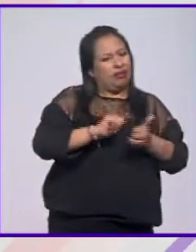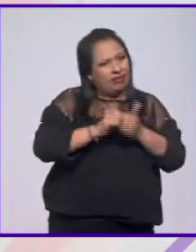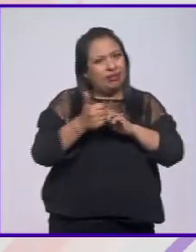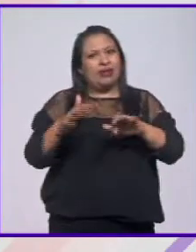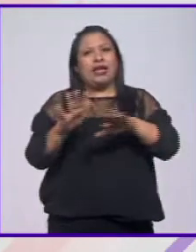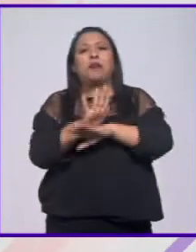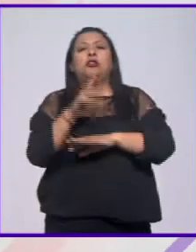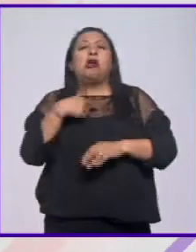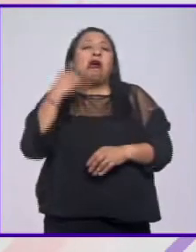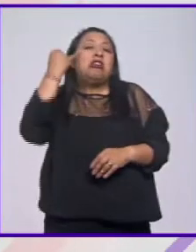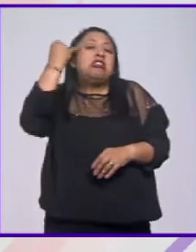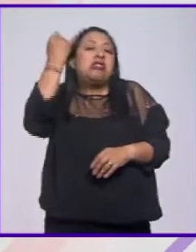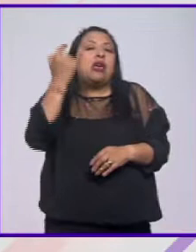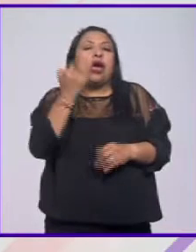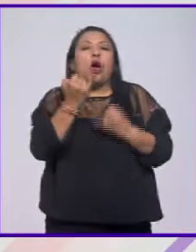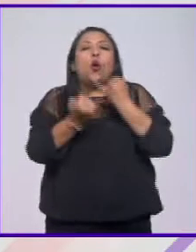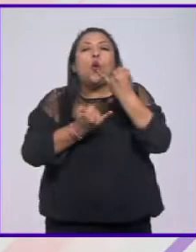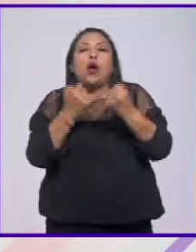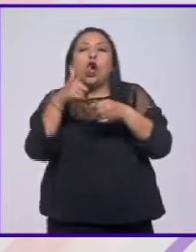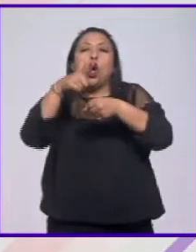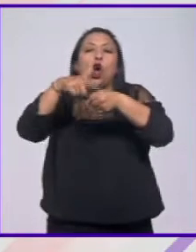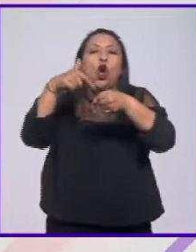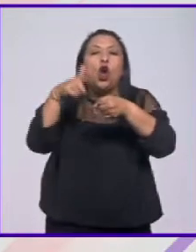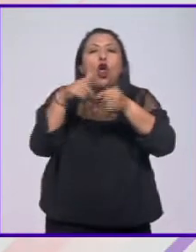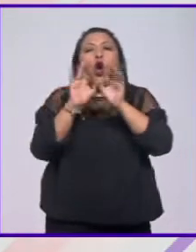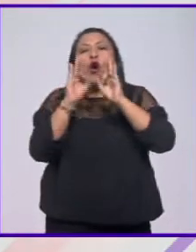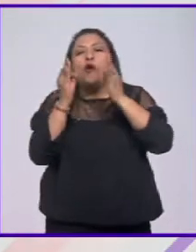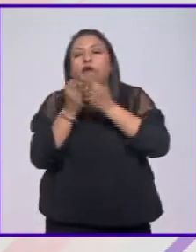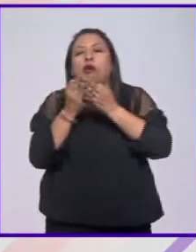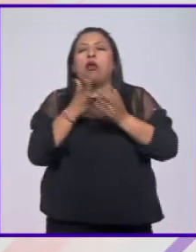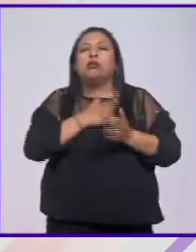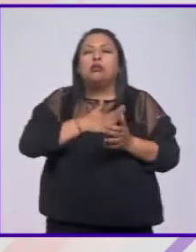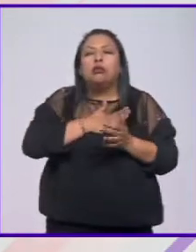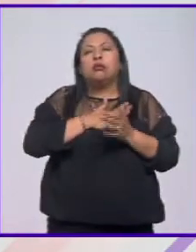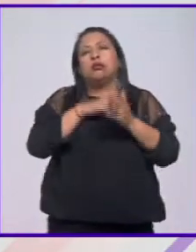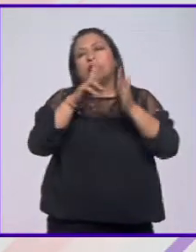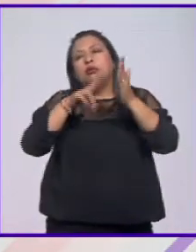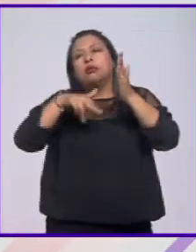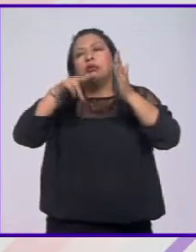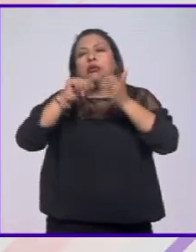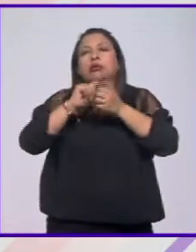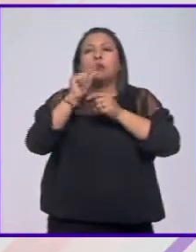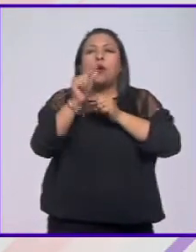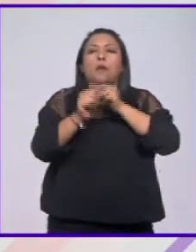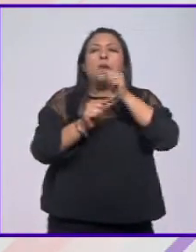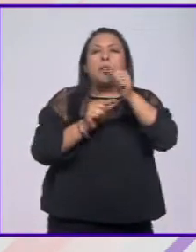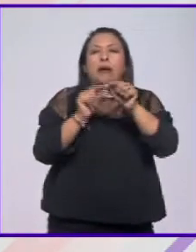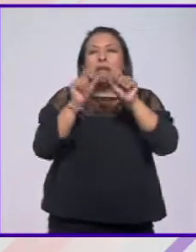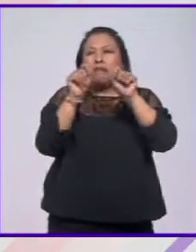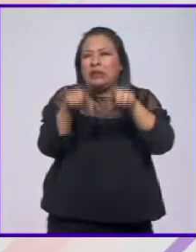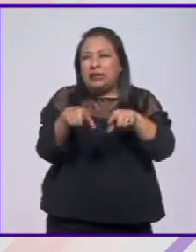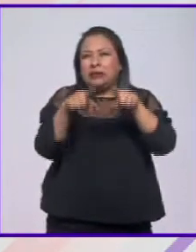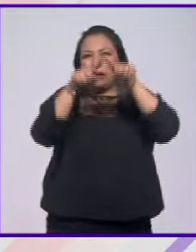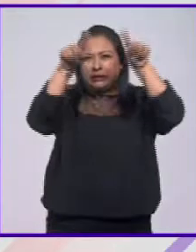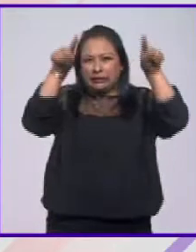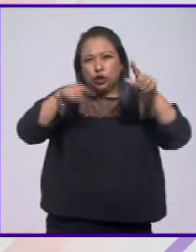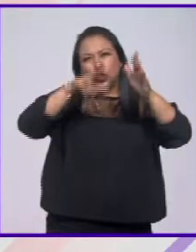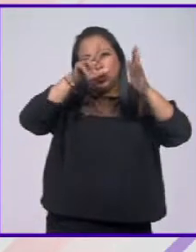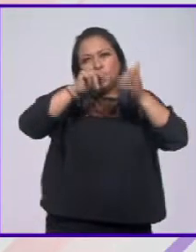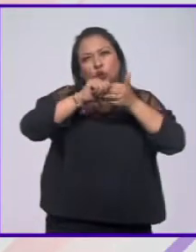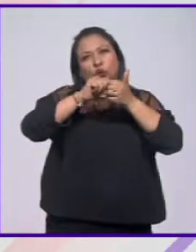ocurrió jugar un poco con el color y las formas, y poco a poco las mismas obras han